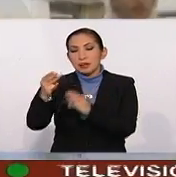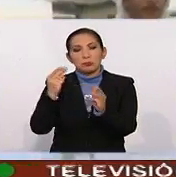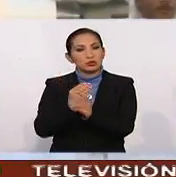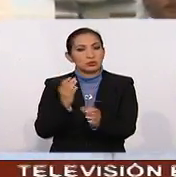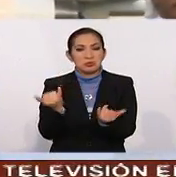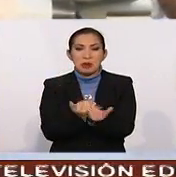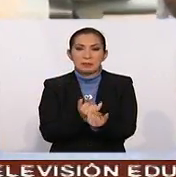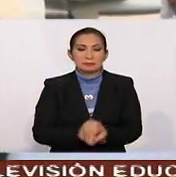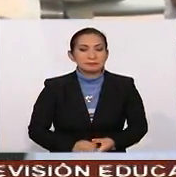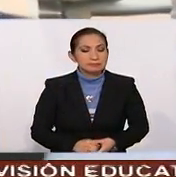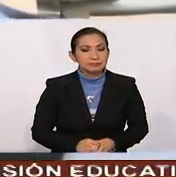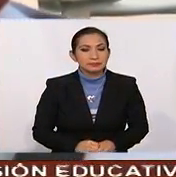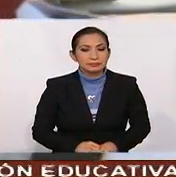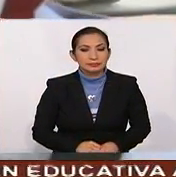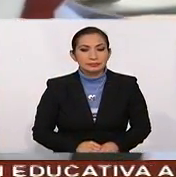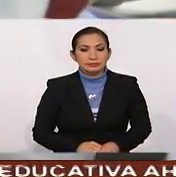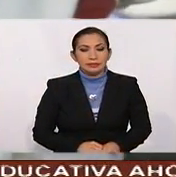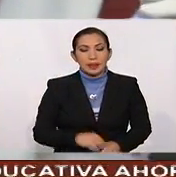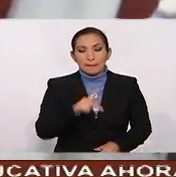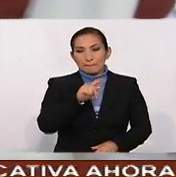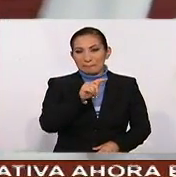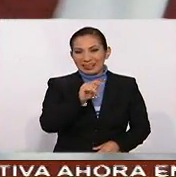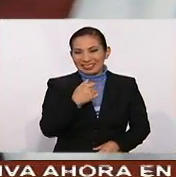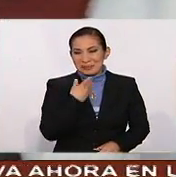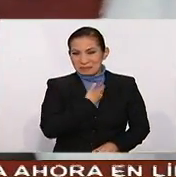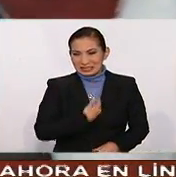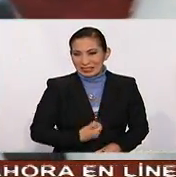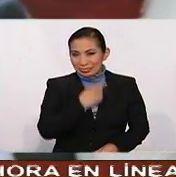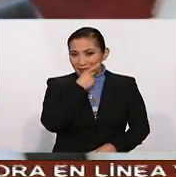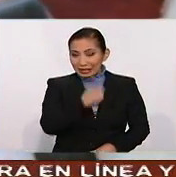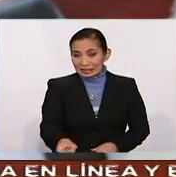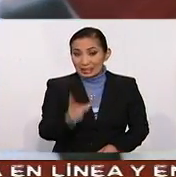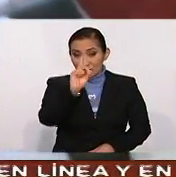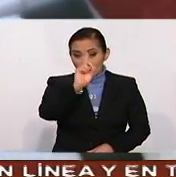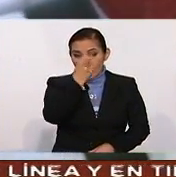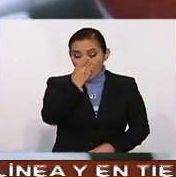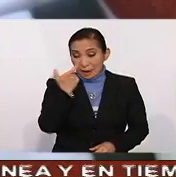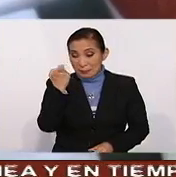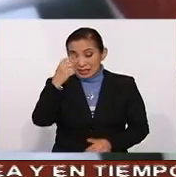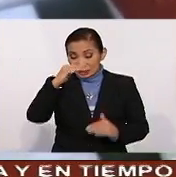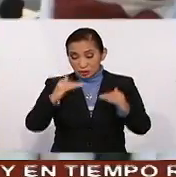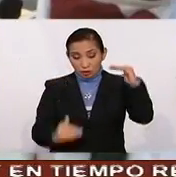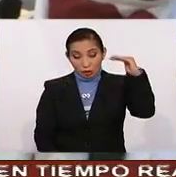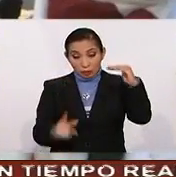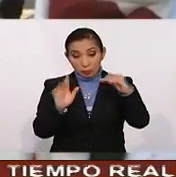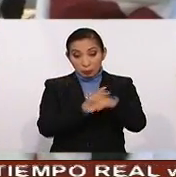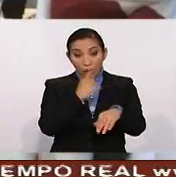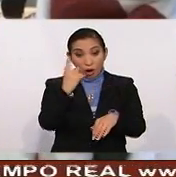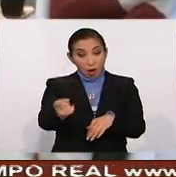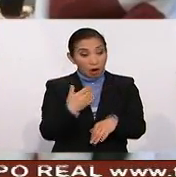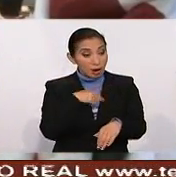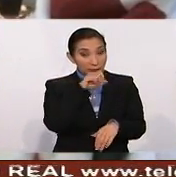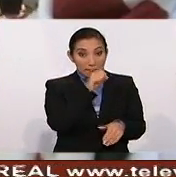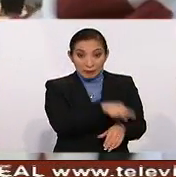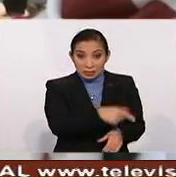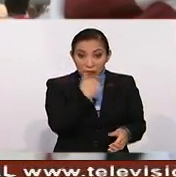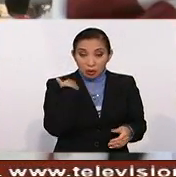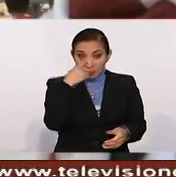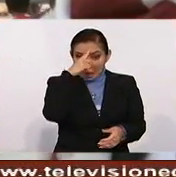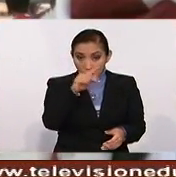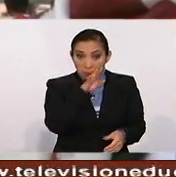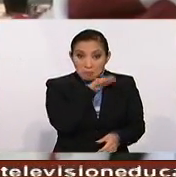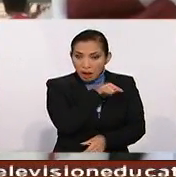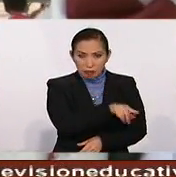entero. Pati, el presidente aseveró que el alza del billete verde con respecto al peso no es por razones del desempeño propio de nuestra